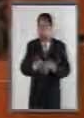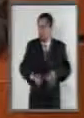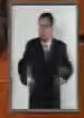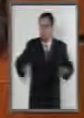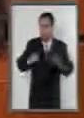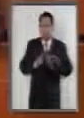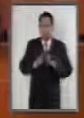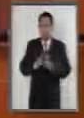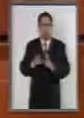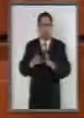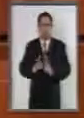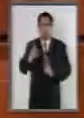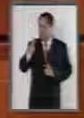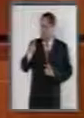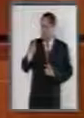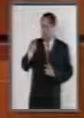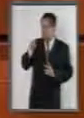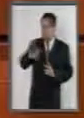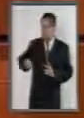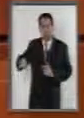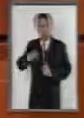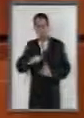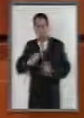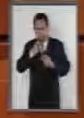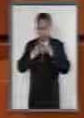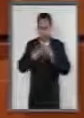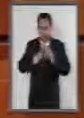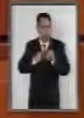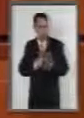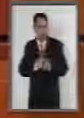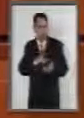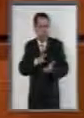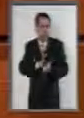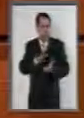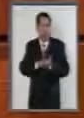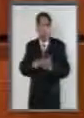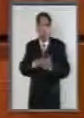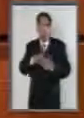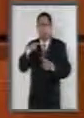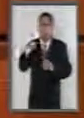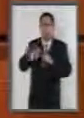Partido Acción Nacional ha venido impulsando desde hace tiempo,